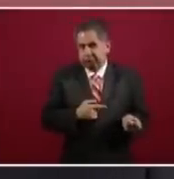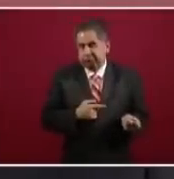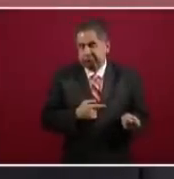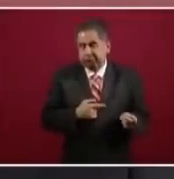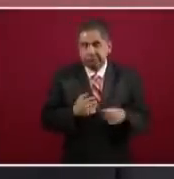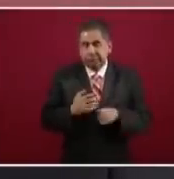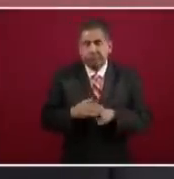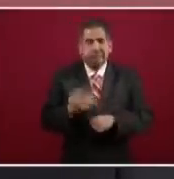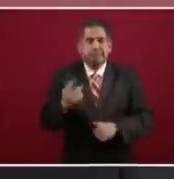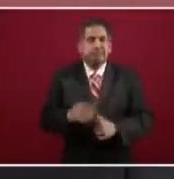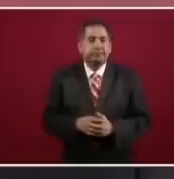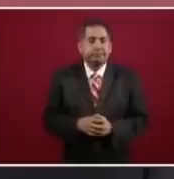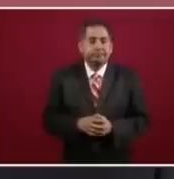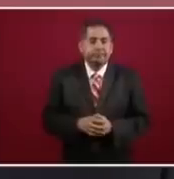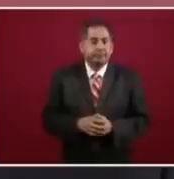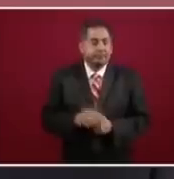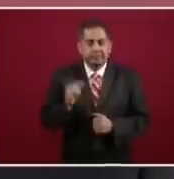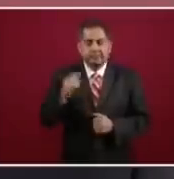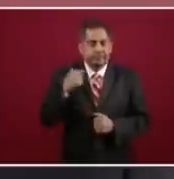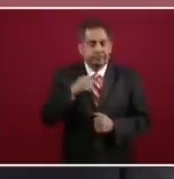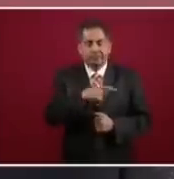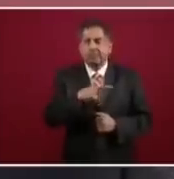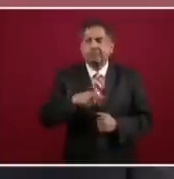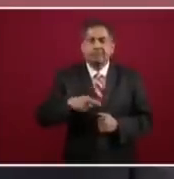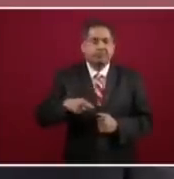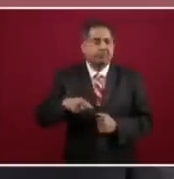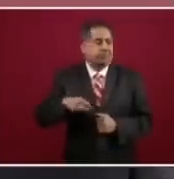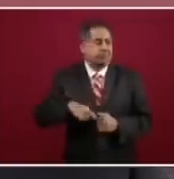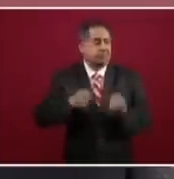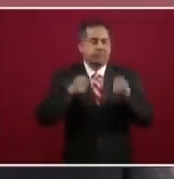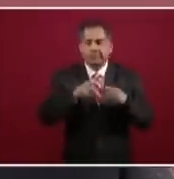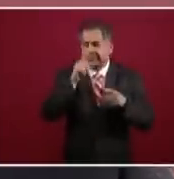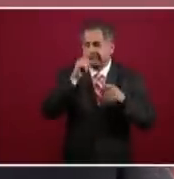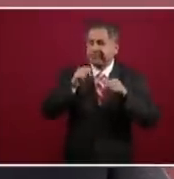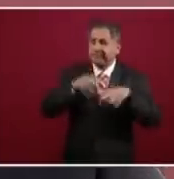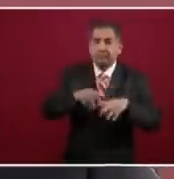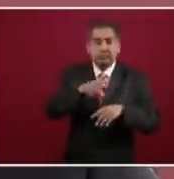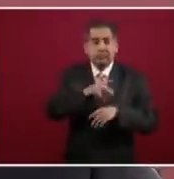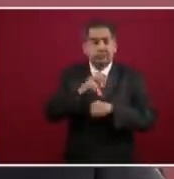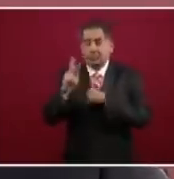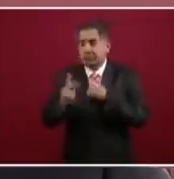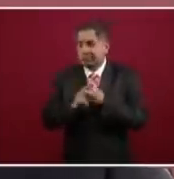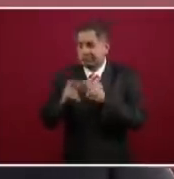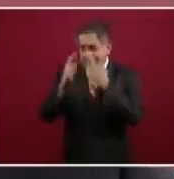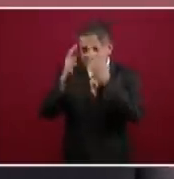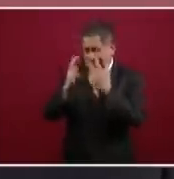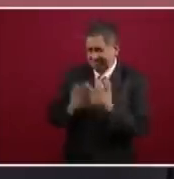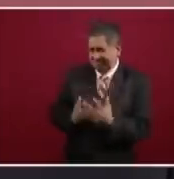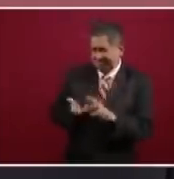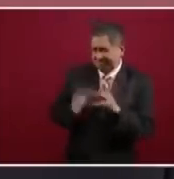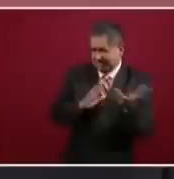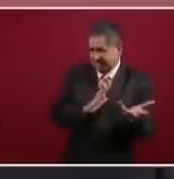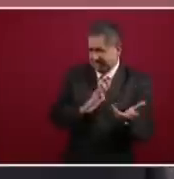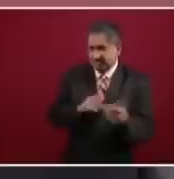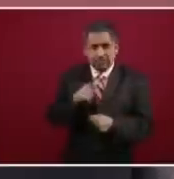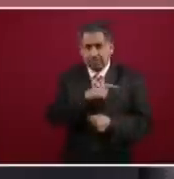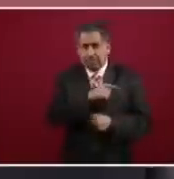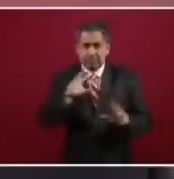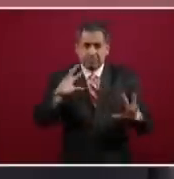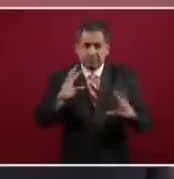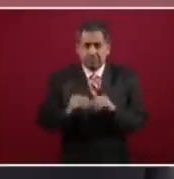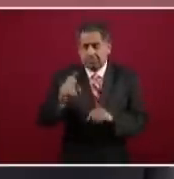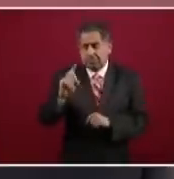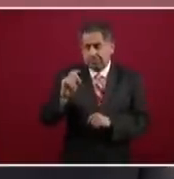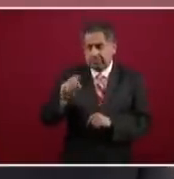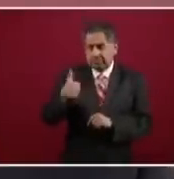porque acaban de dejar el gobierno como dejaron al país que fueron los 36 años